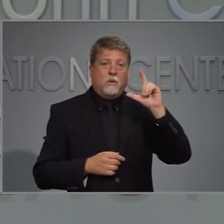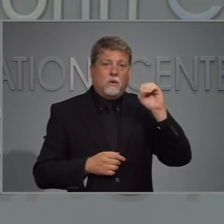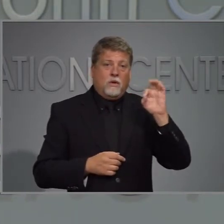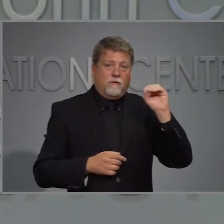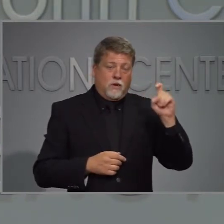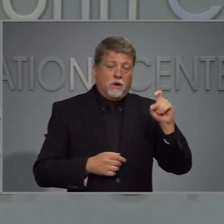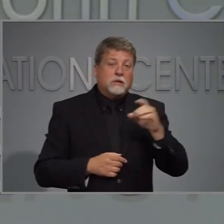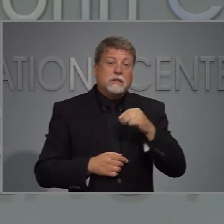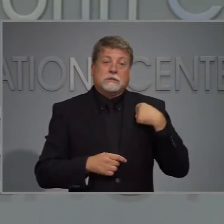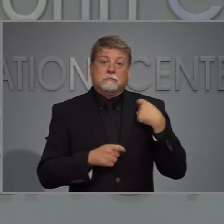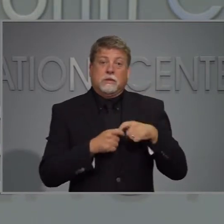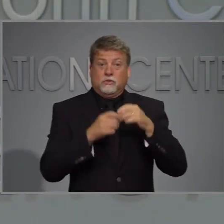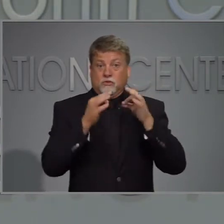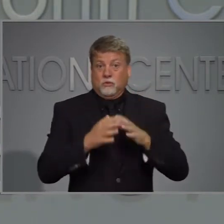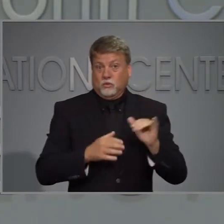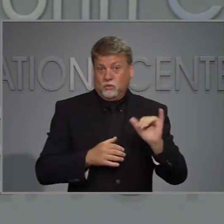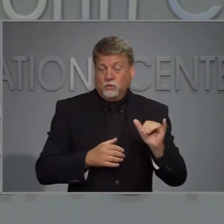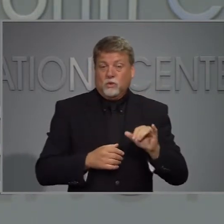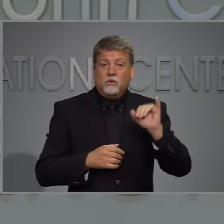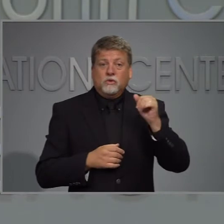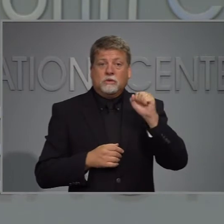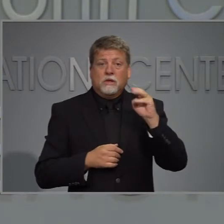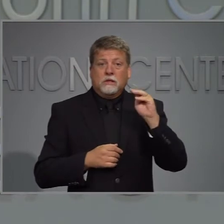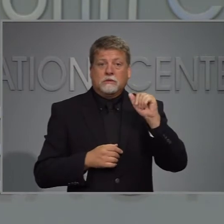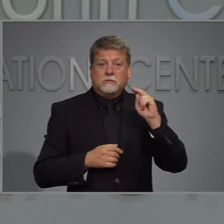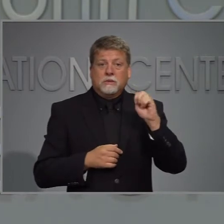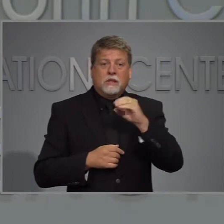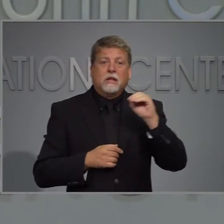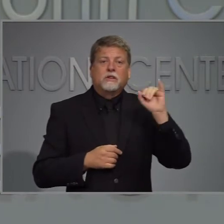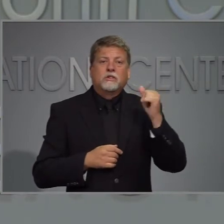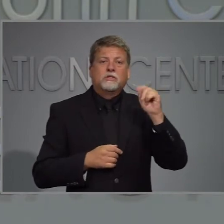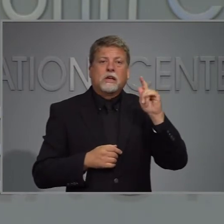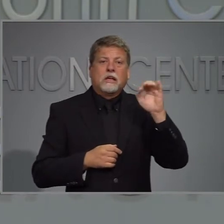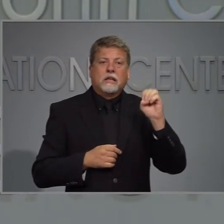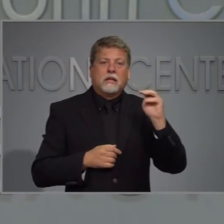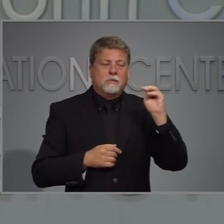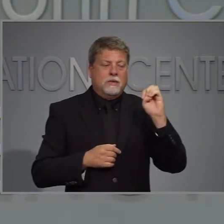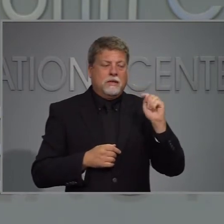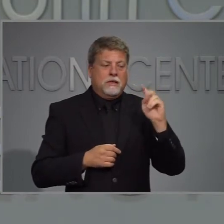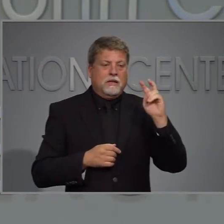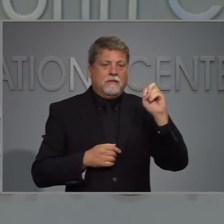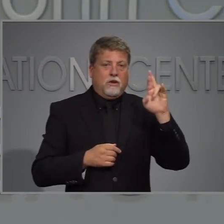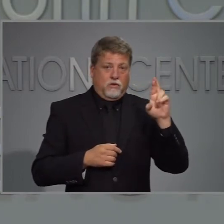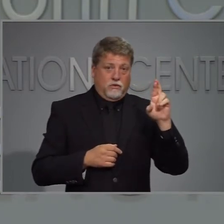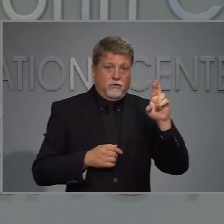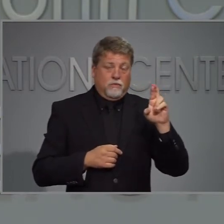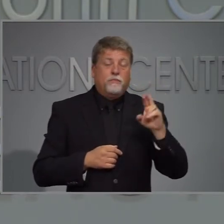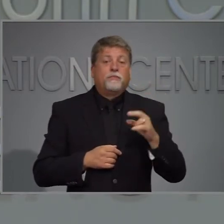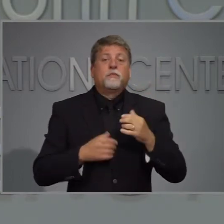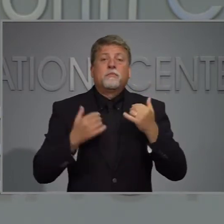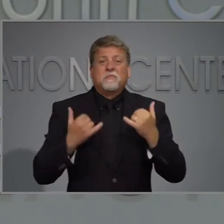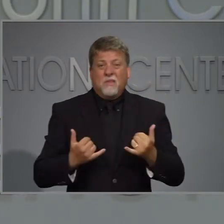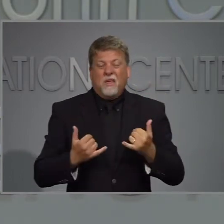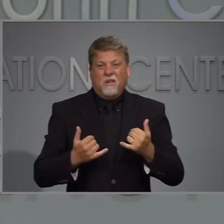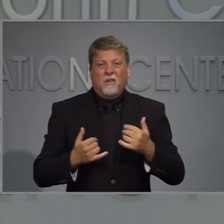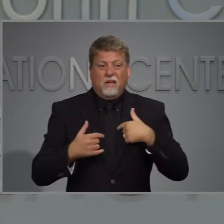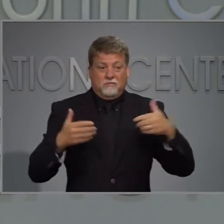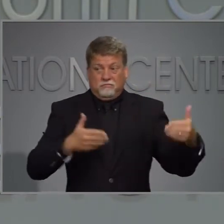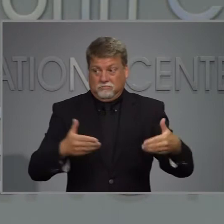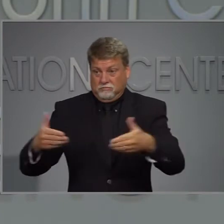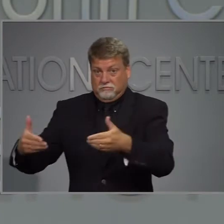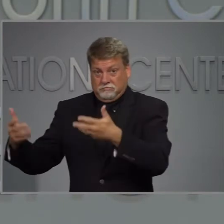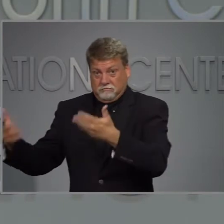aceptaremos preguntas de los medios si se pueden identificar y la organización a la que trabajan.